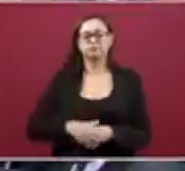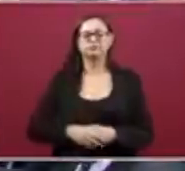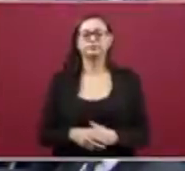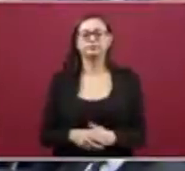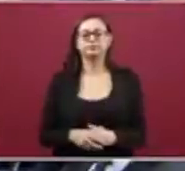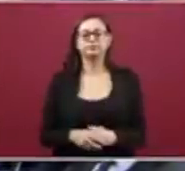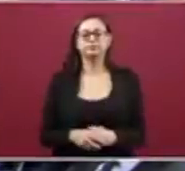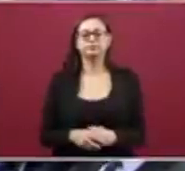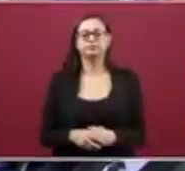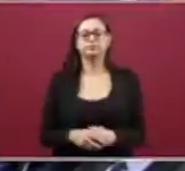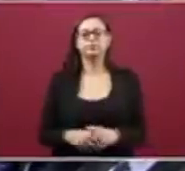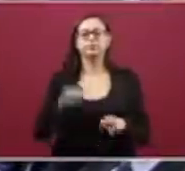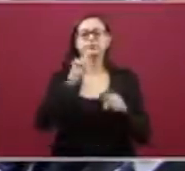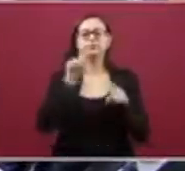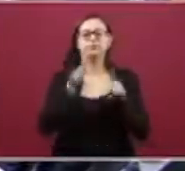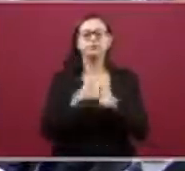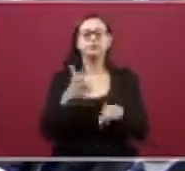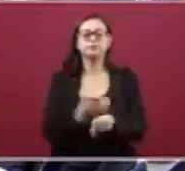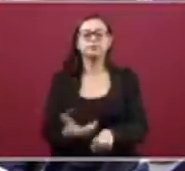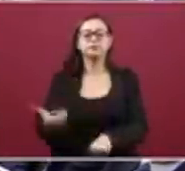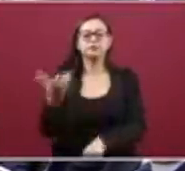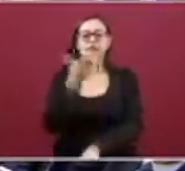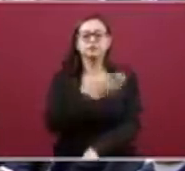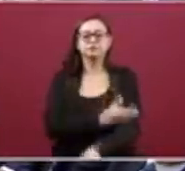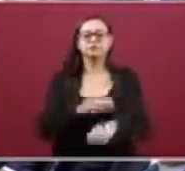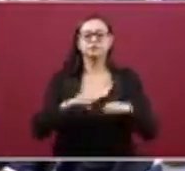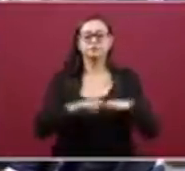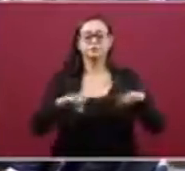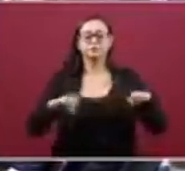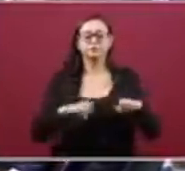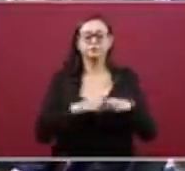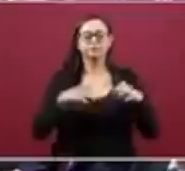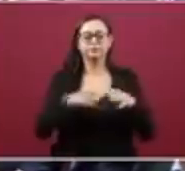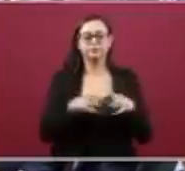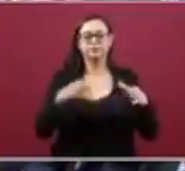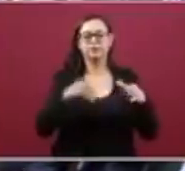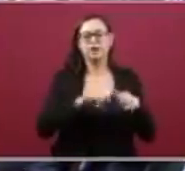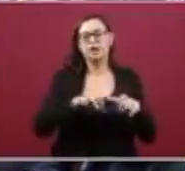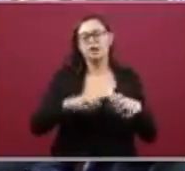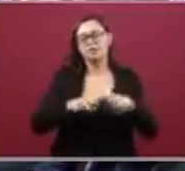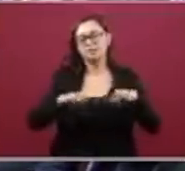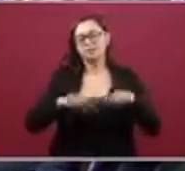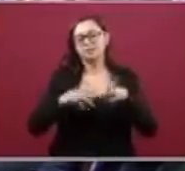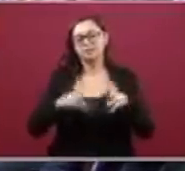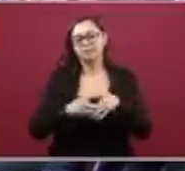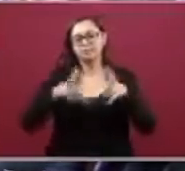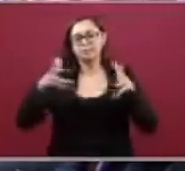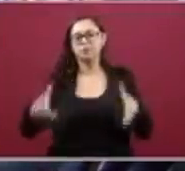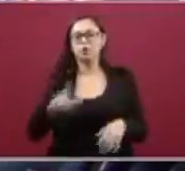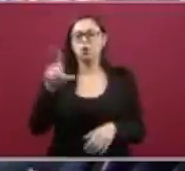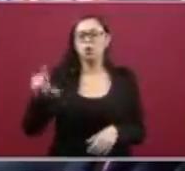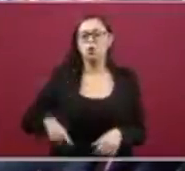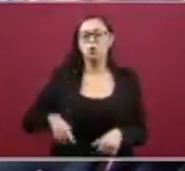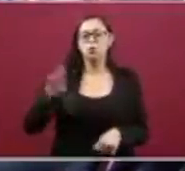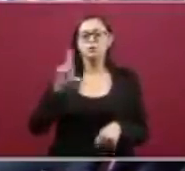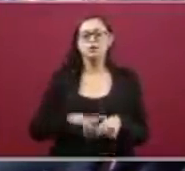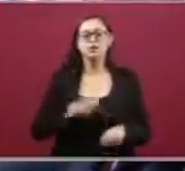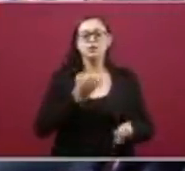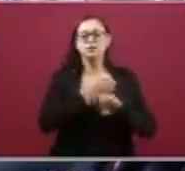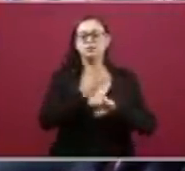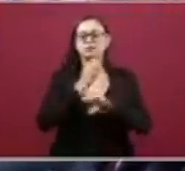también nos acompañan integrantes del gabinete legal y ampliado del gobierno de mexico gobernadores de diferentes entidades